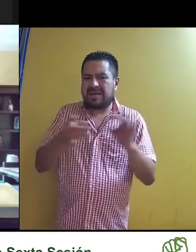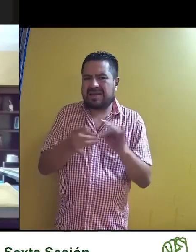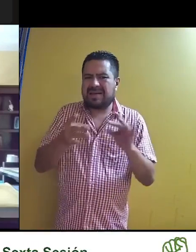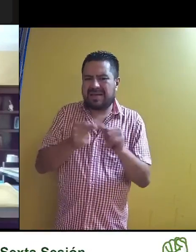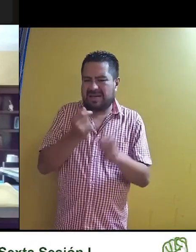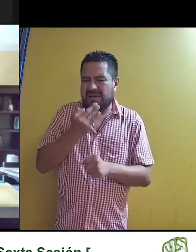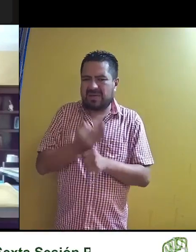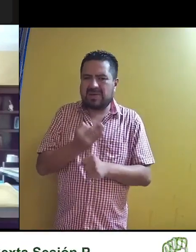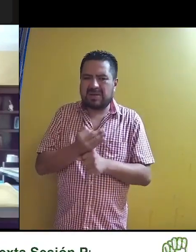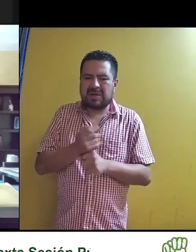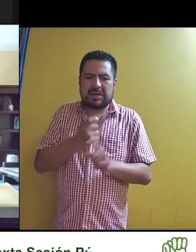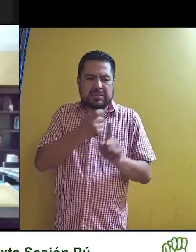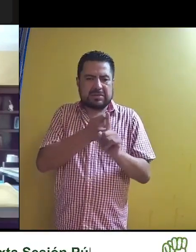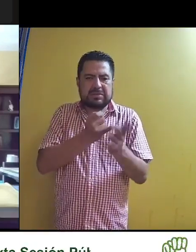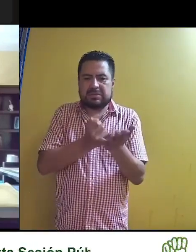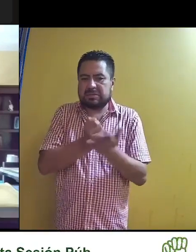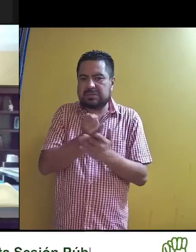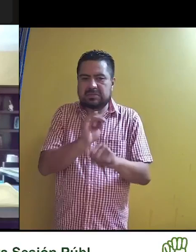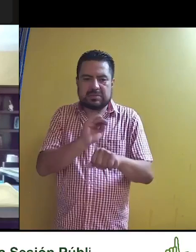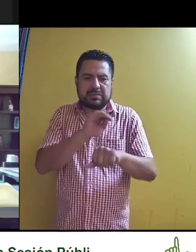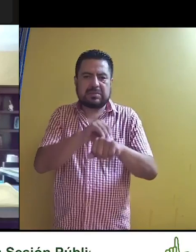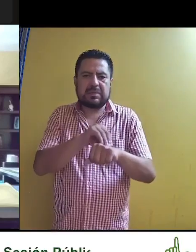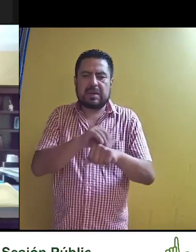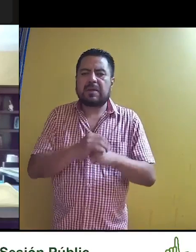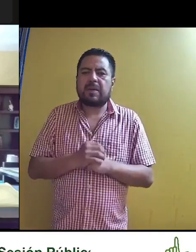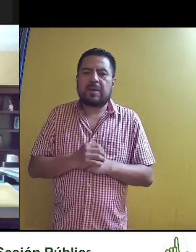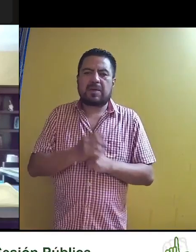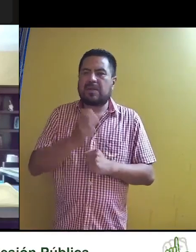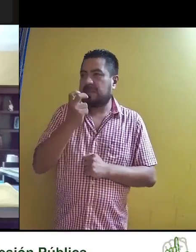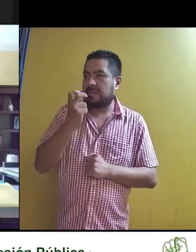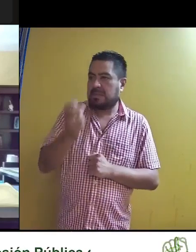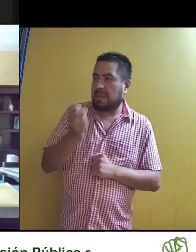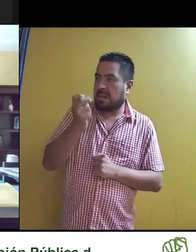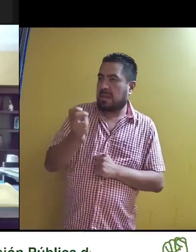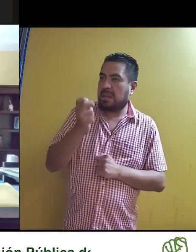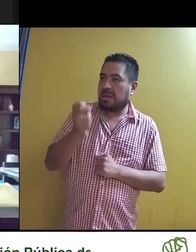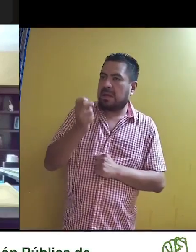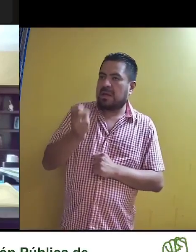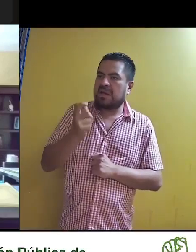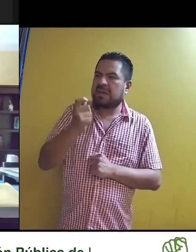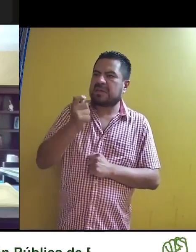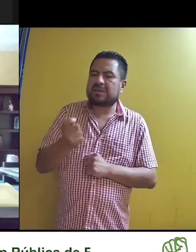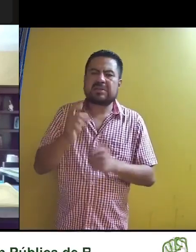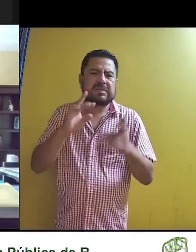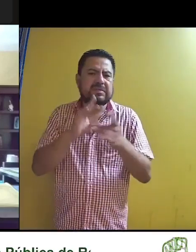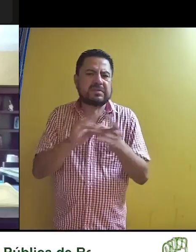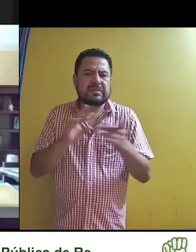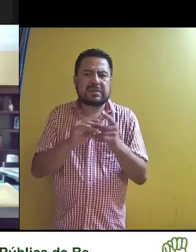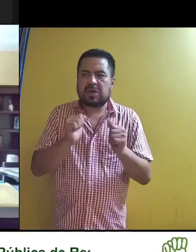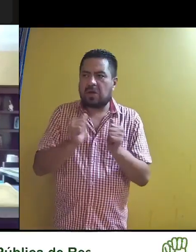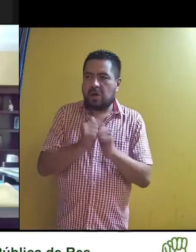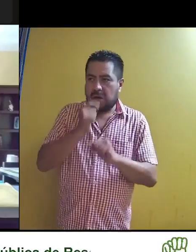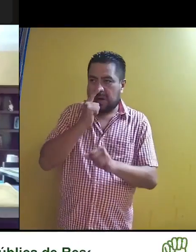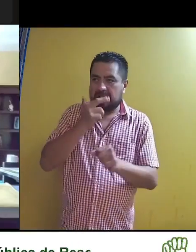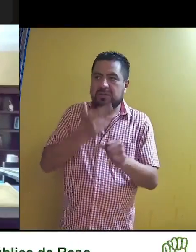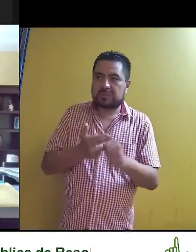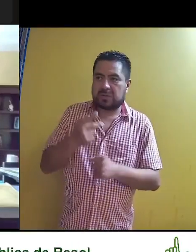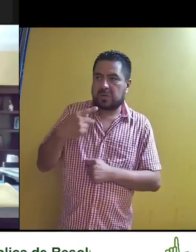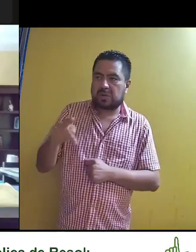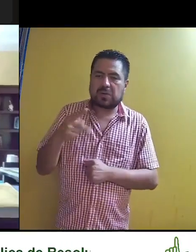la cuenta, es a determinar que la hipótesis de acusación sostenida por la autoridad responsable,